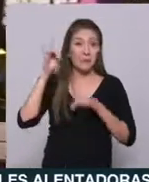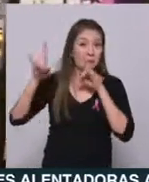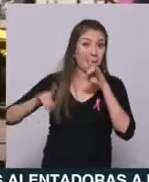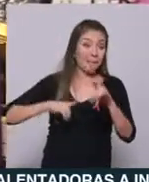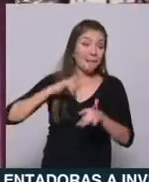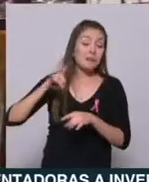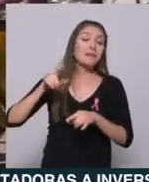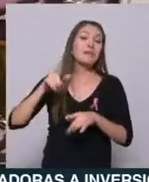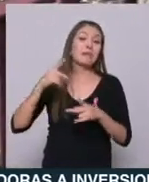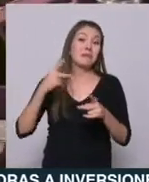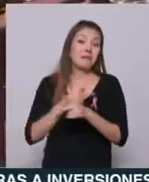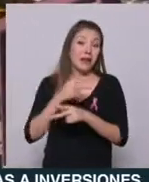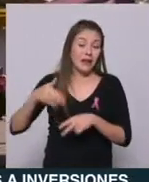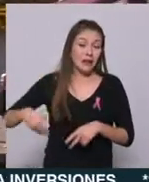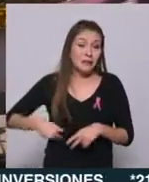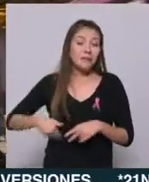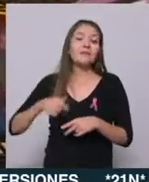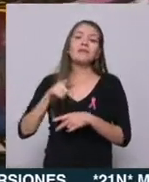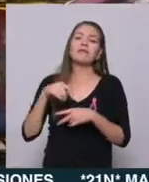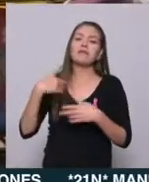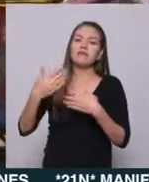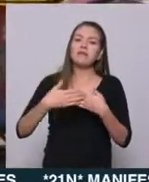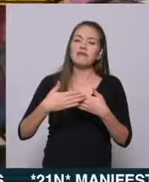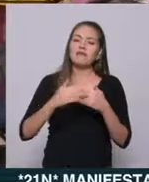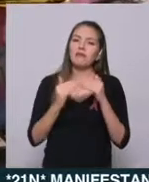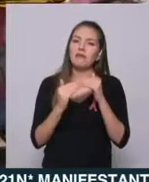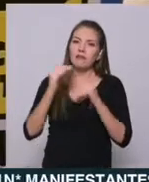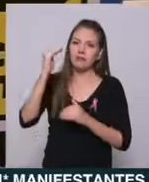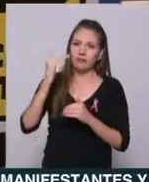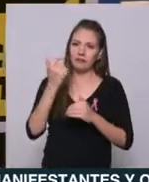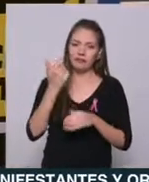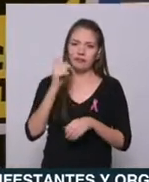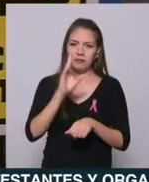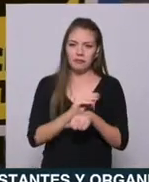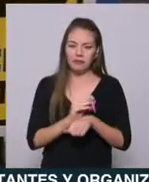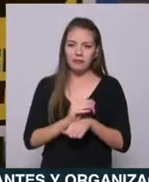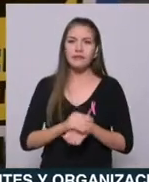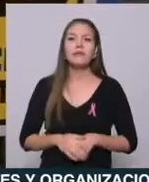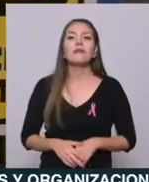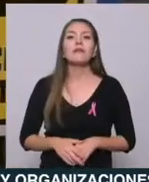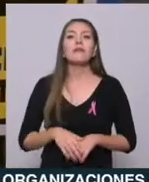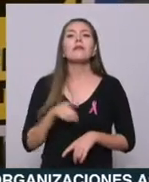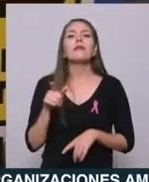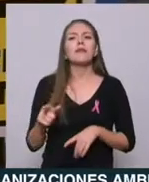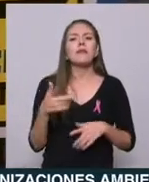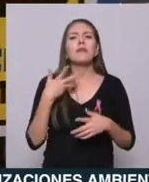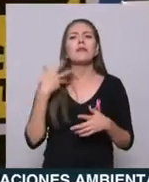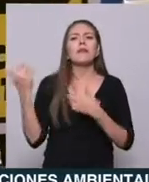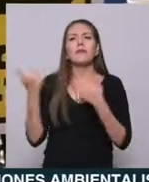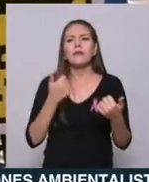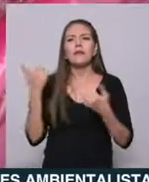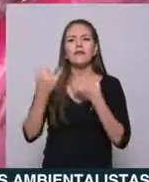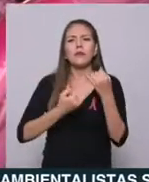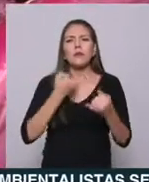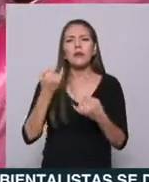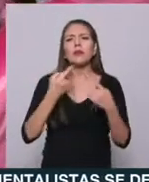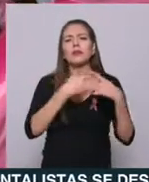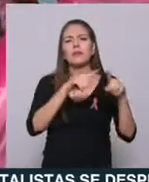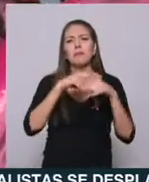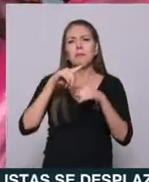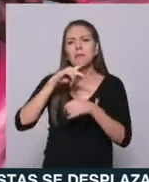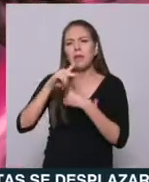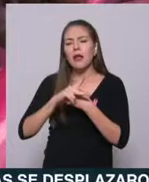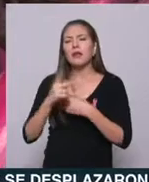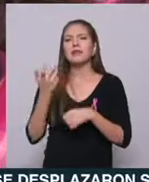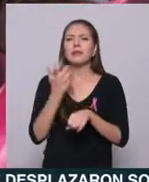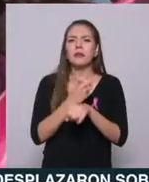de Chapultepec. Señala que los juegos que están en la feria de Tacubaya vienen de distintos países, como Estados Unidos, Italia, y con el